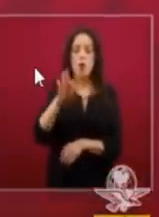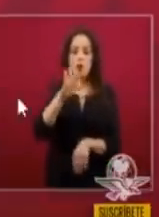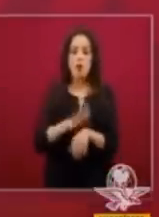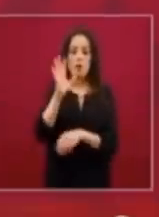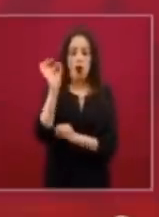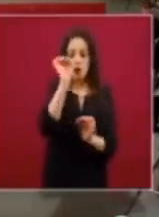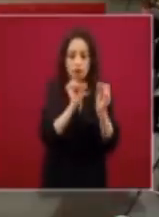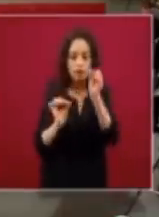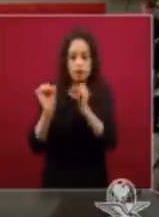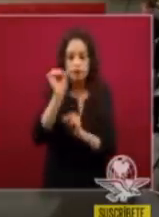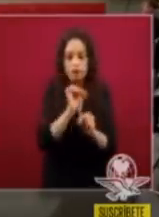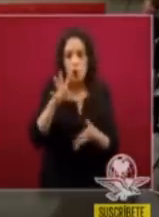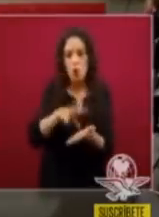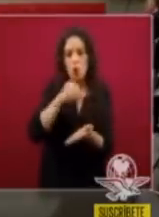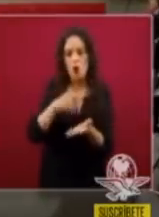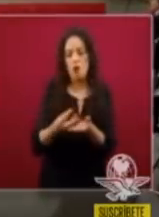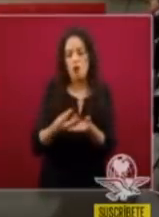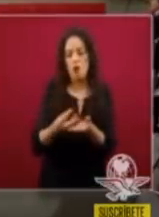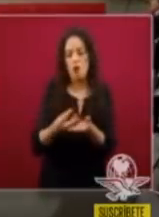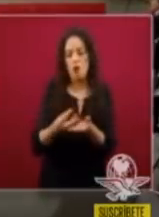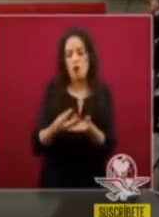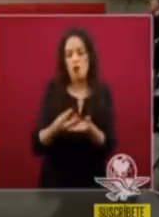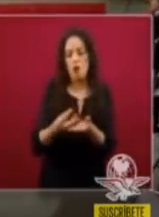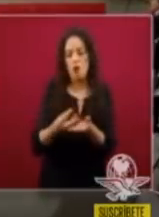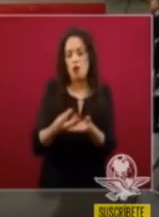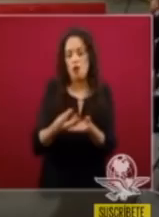de partículas. Gracias.